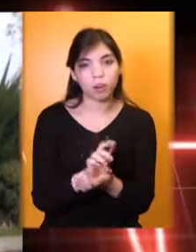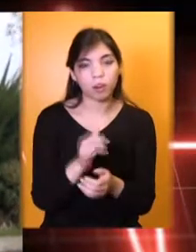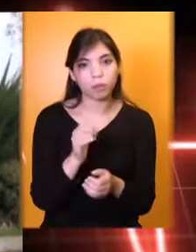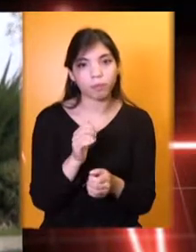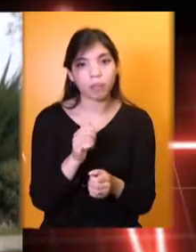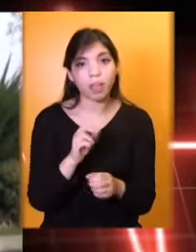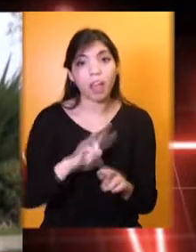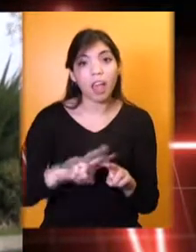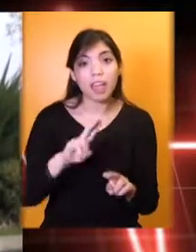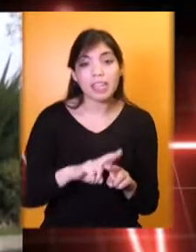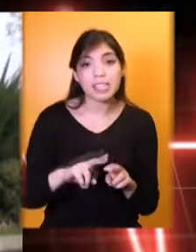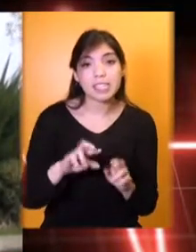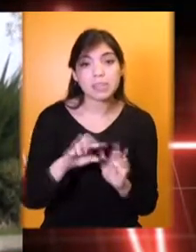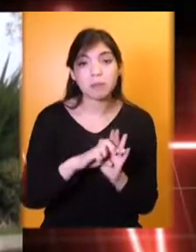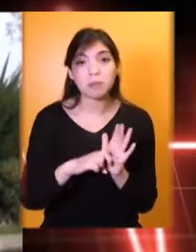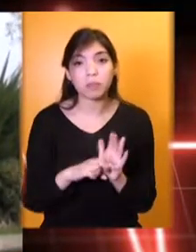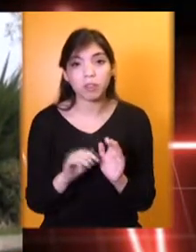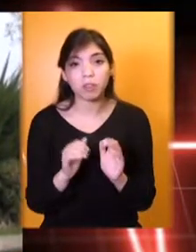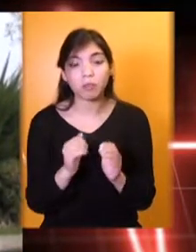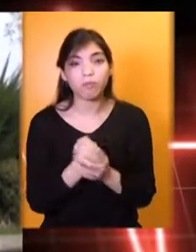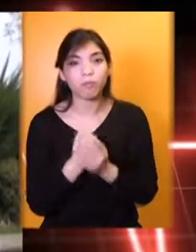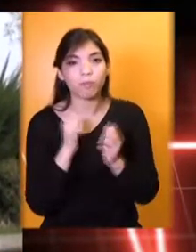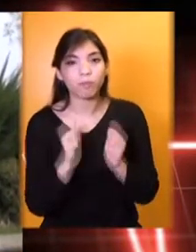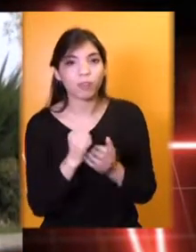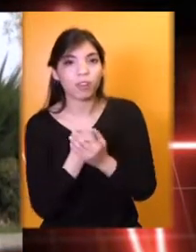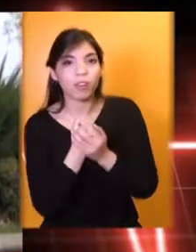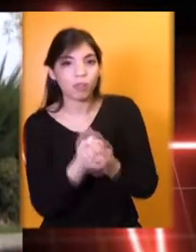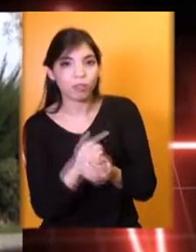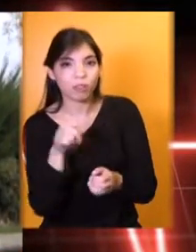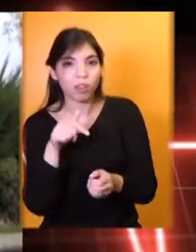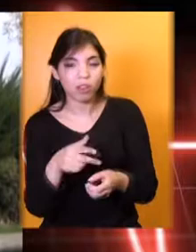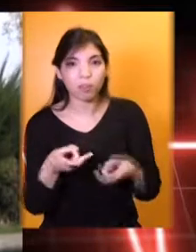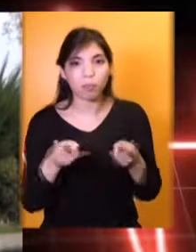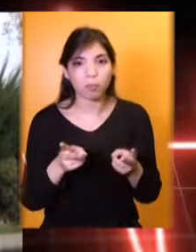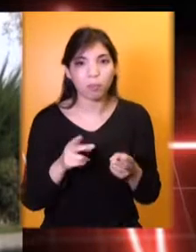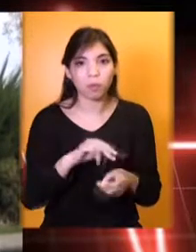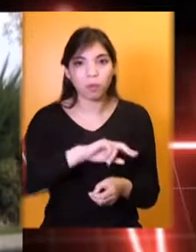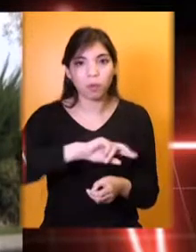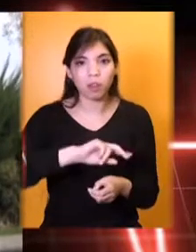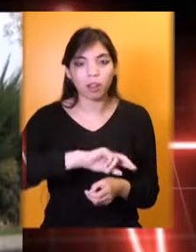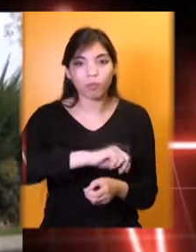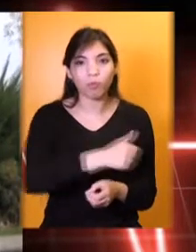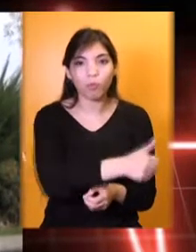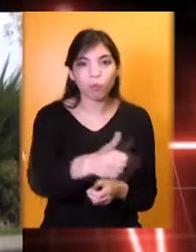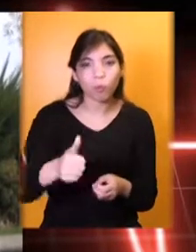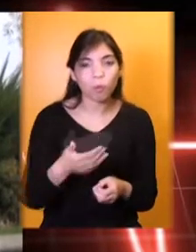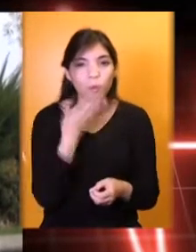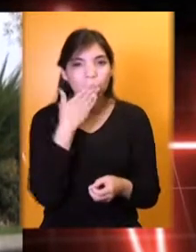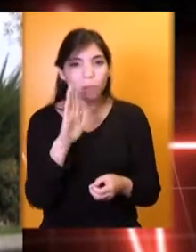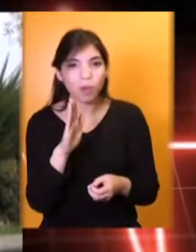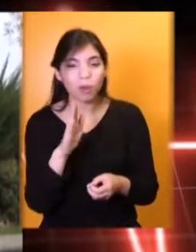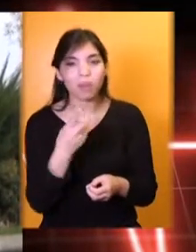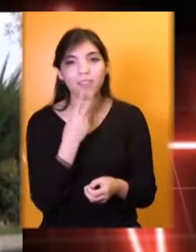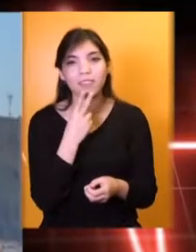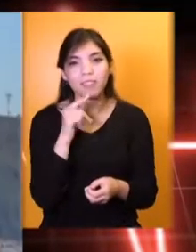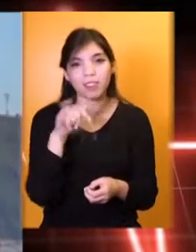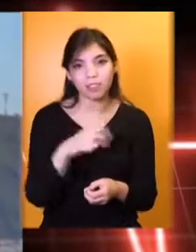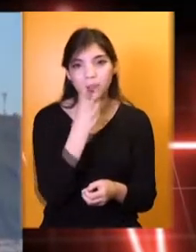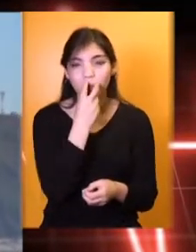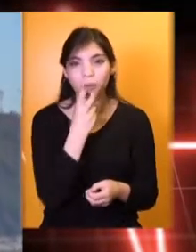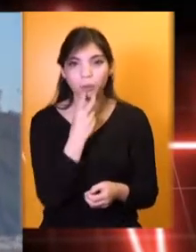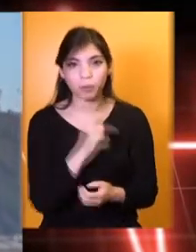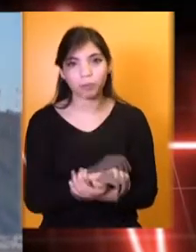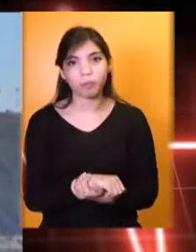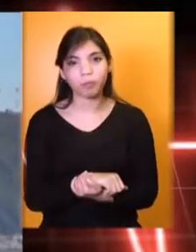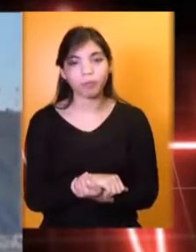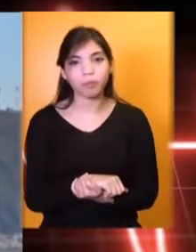visiones, acciones y también inversión desde el mundo privado y público para avanzar lo que queremos todos, que es mejorar la calidad de vida de la población de la ciudad de Puerto Montt. Si